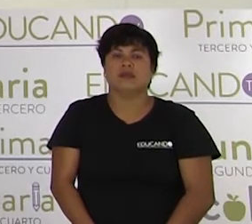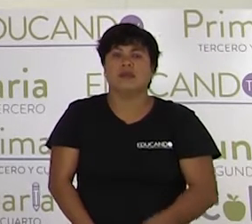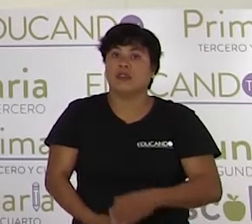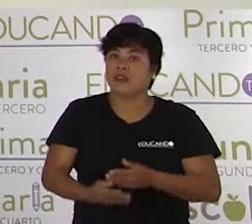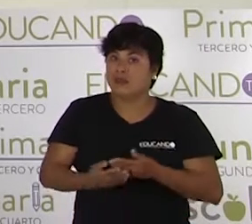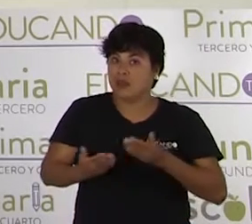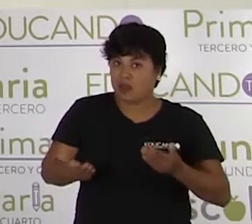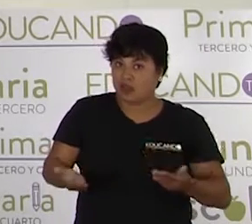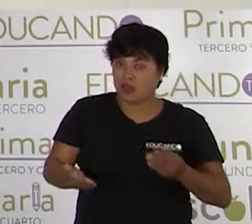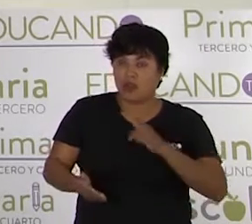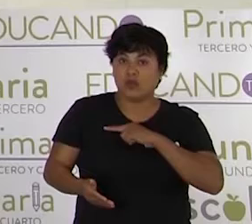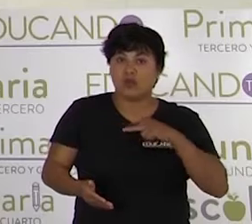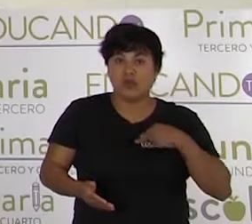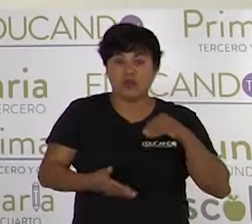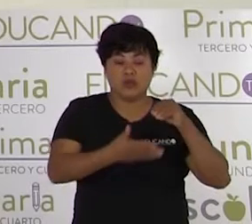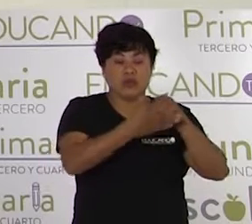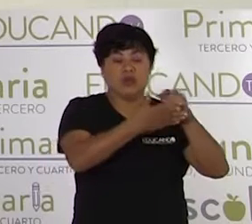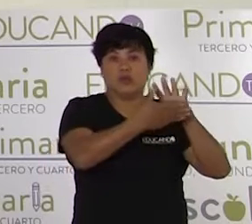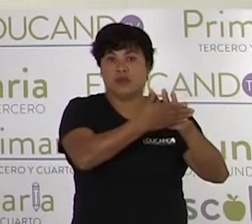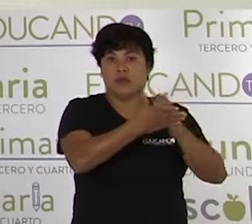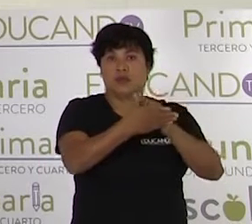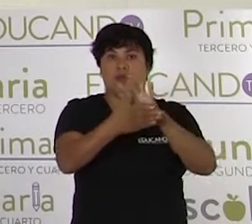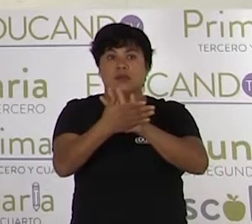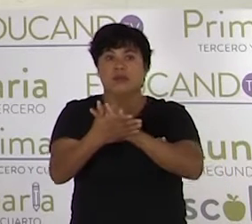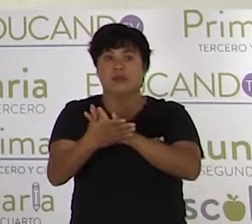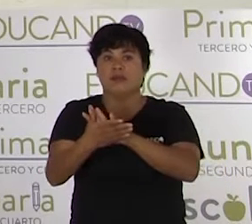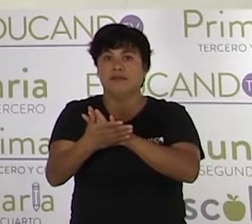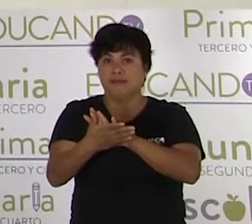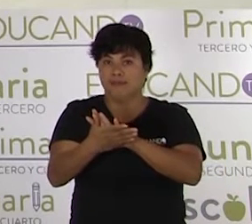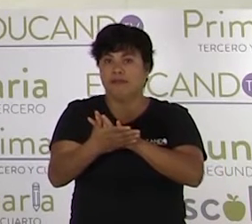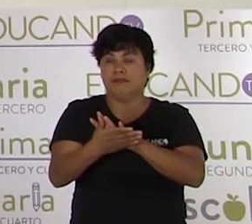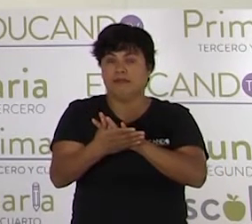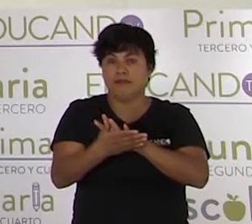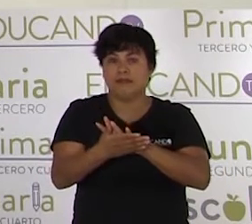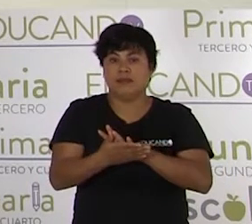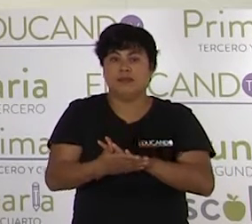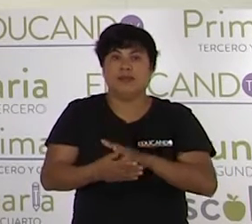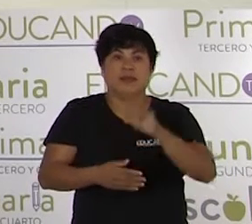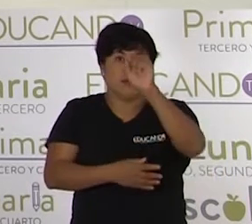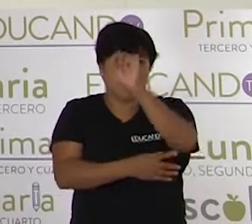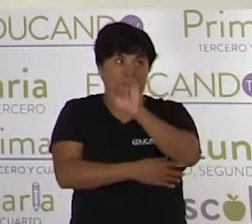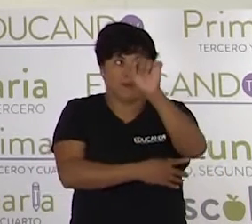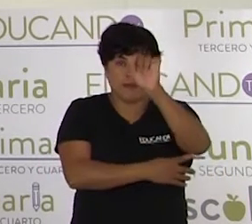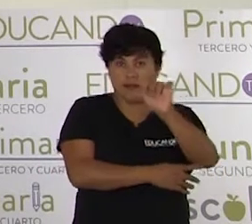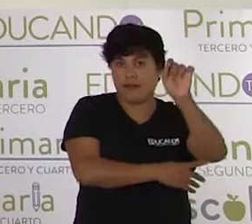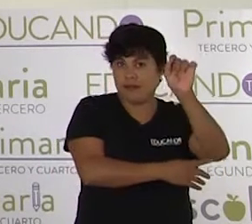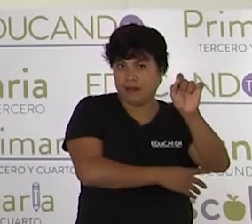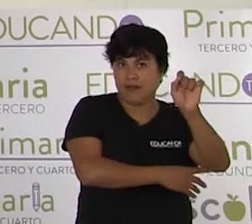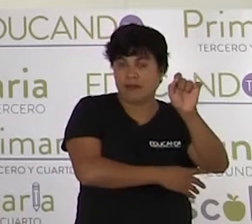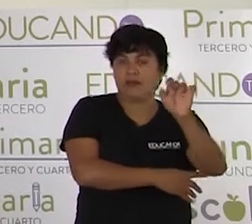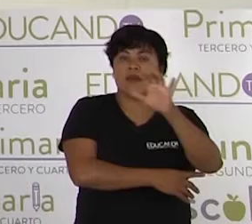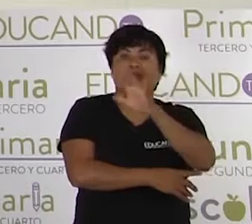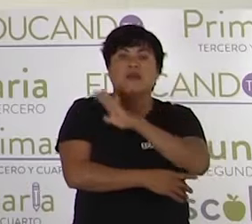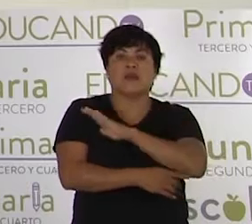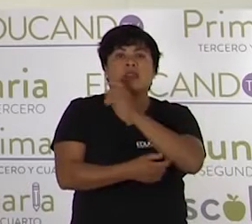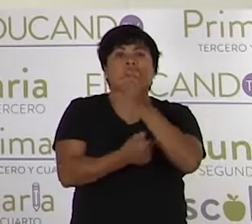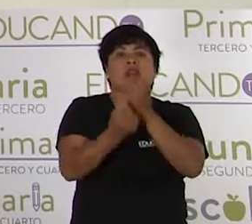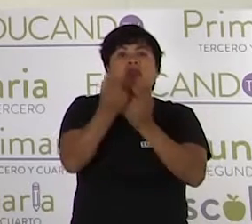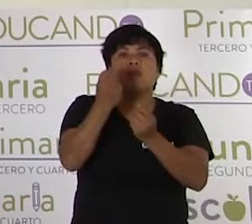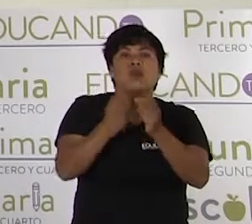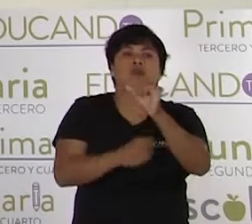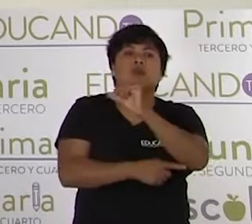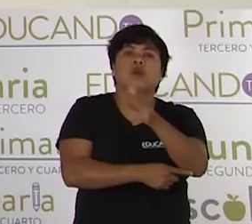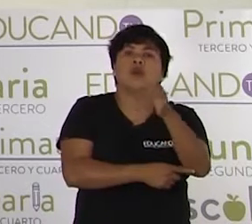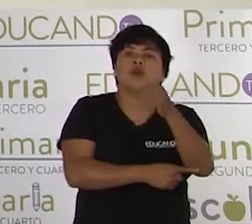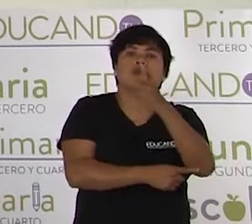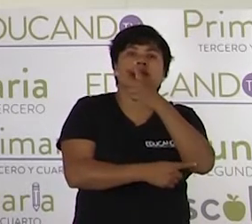Vamos a poner ahora en el pizarrón algunas